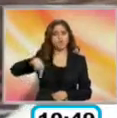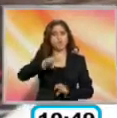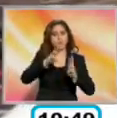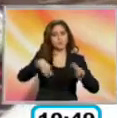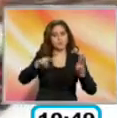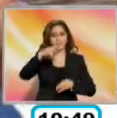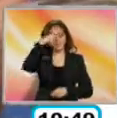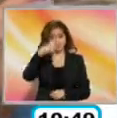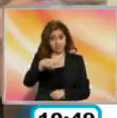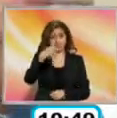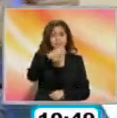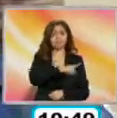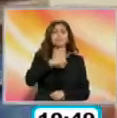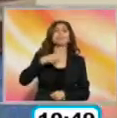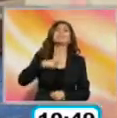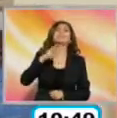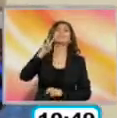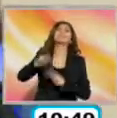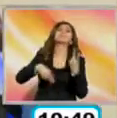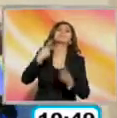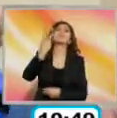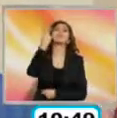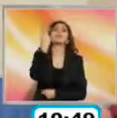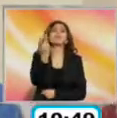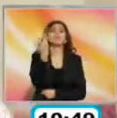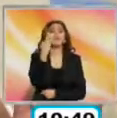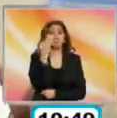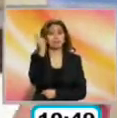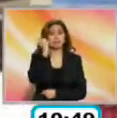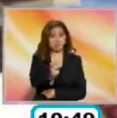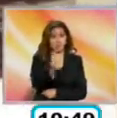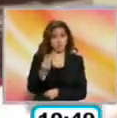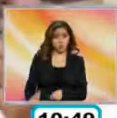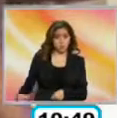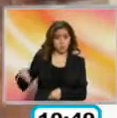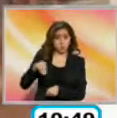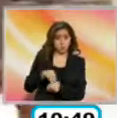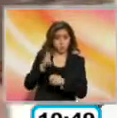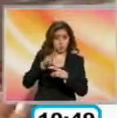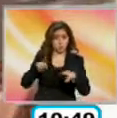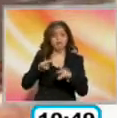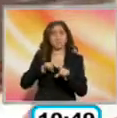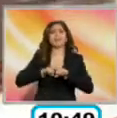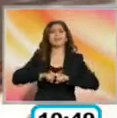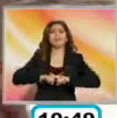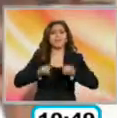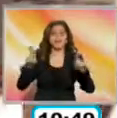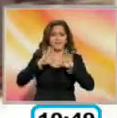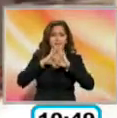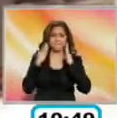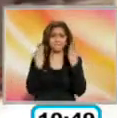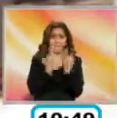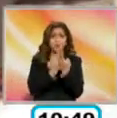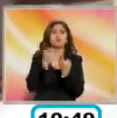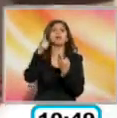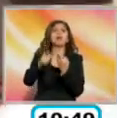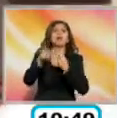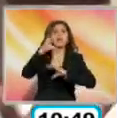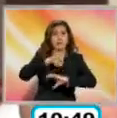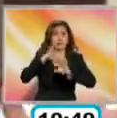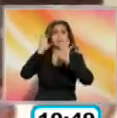bueno, tienen que ir dos porque los arreglos son completamente diferentes. Todo tiene un lenguaje que es diferente. Aunque son piezas muy